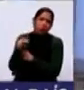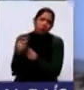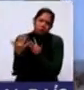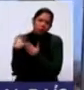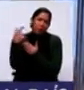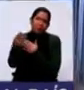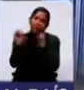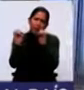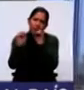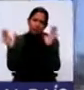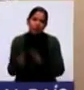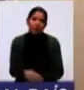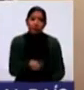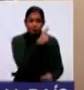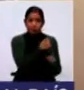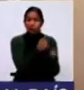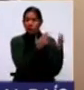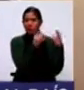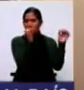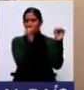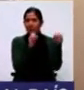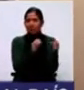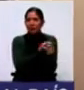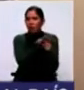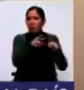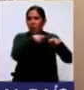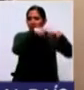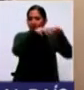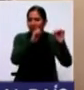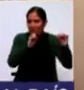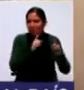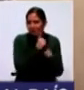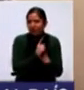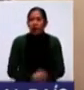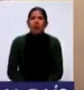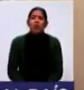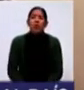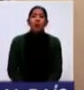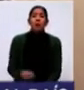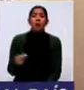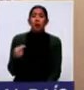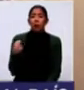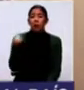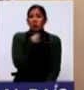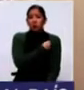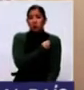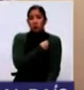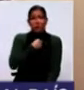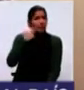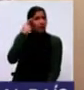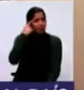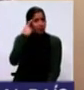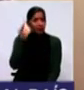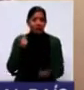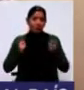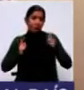así. Esperemos que no sea así, viceministra, precisamente. Entendemos de que el turismo es uno de los elementos para la reactivación